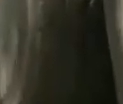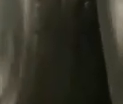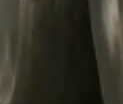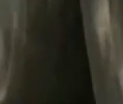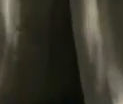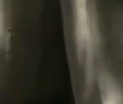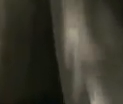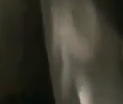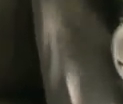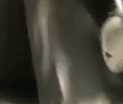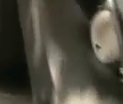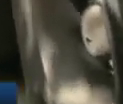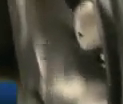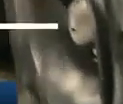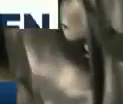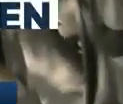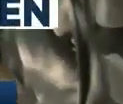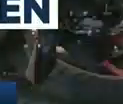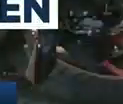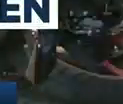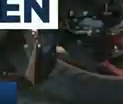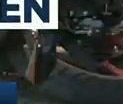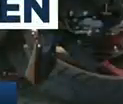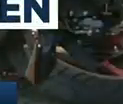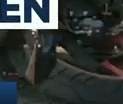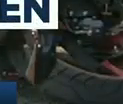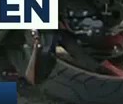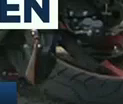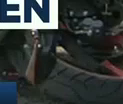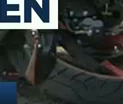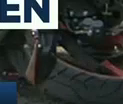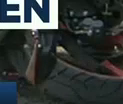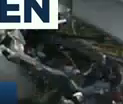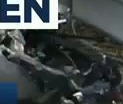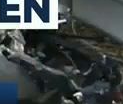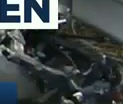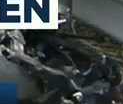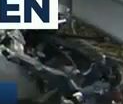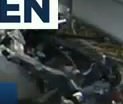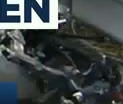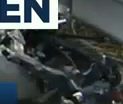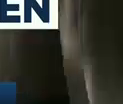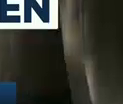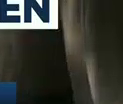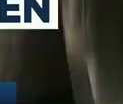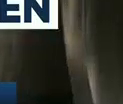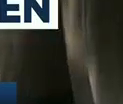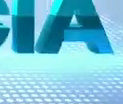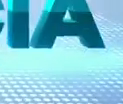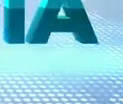Un hombre y su hija murieron tras ser arrollados por un camión en la vía perimetral, en Guayaquil.